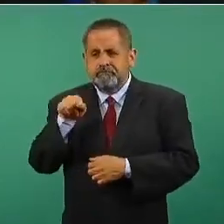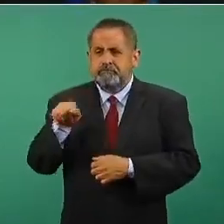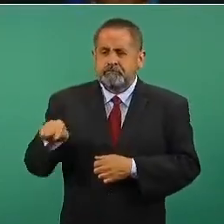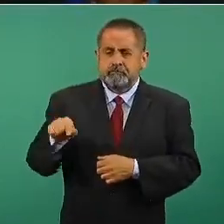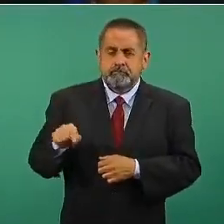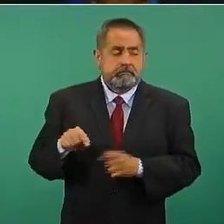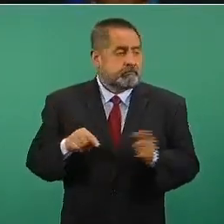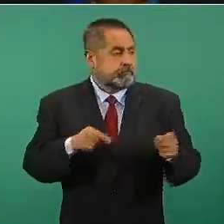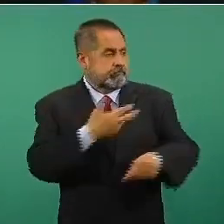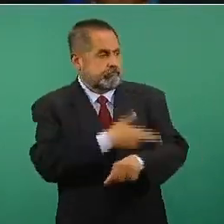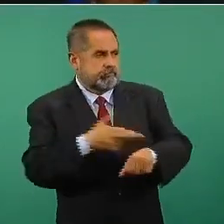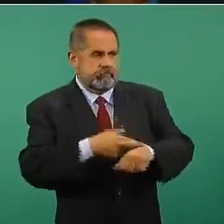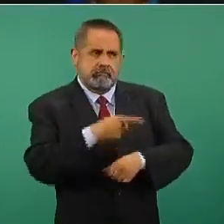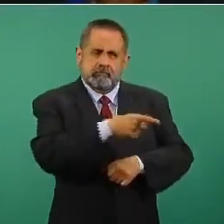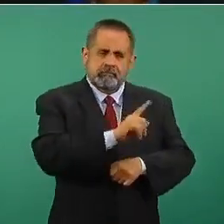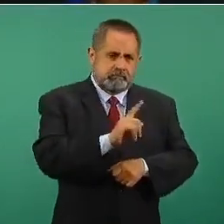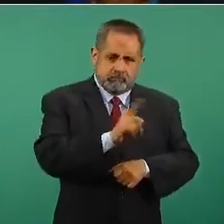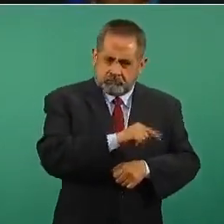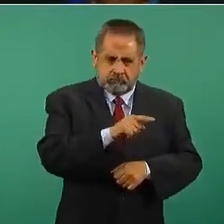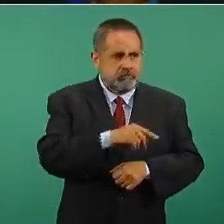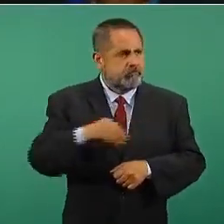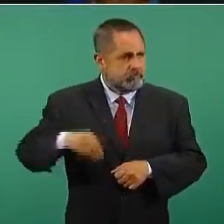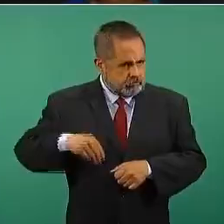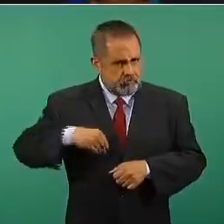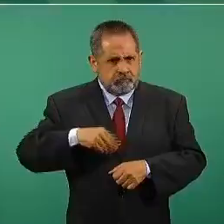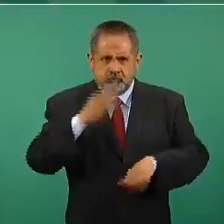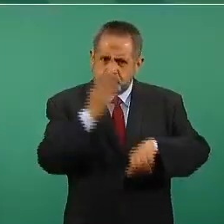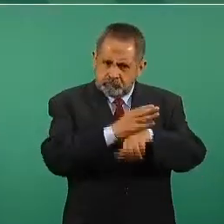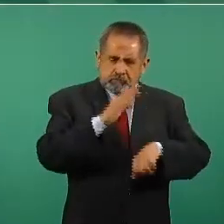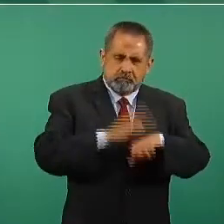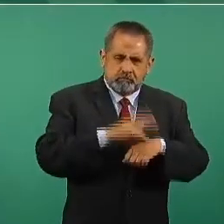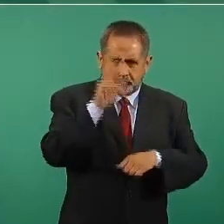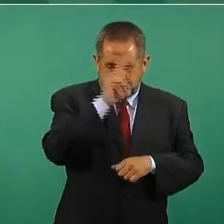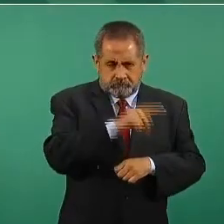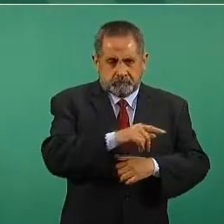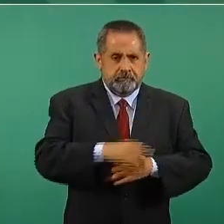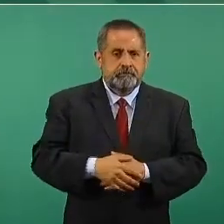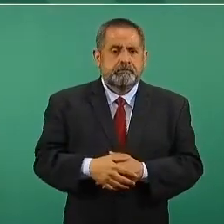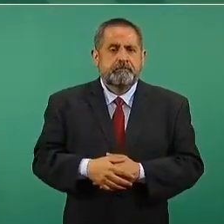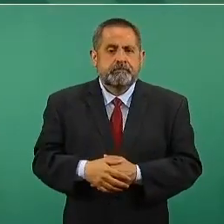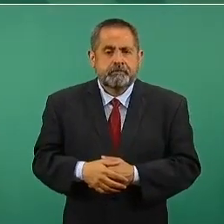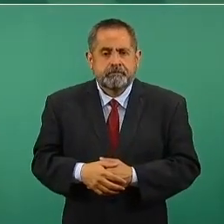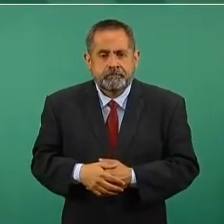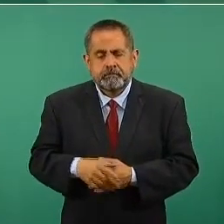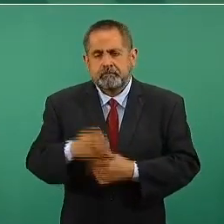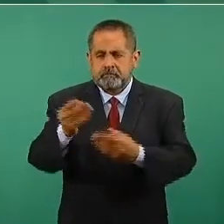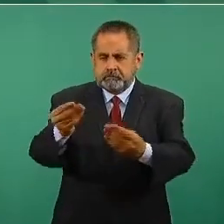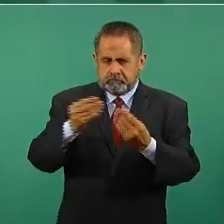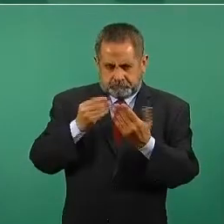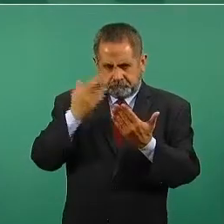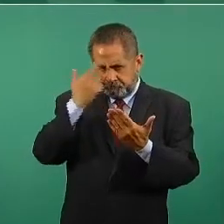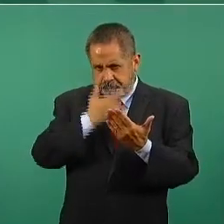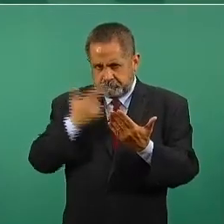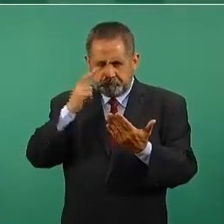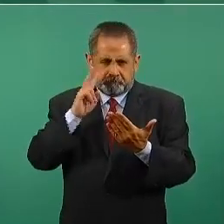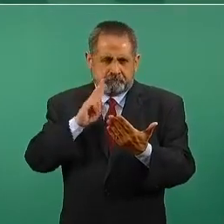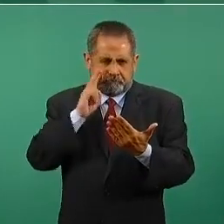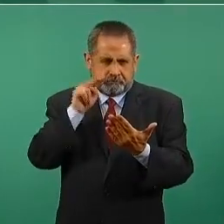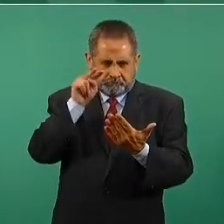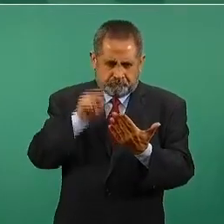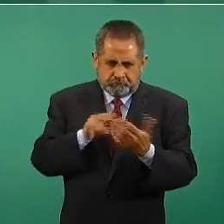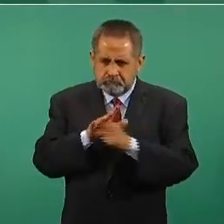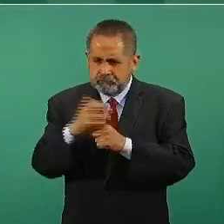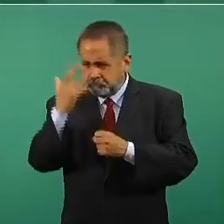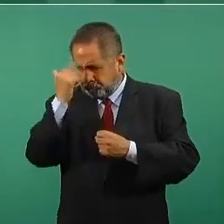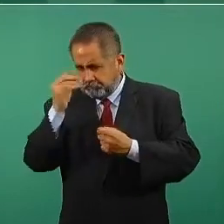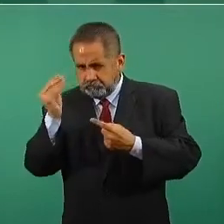forma en la que están procesando actualmente a su agresor. ¿Eso se podría? Bueno, puedo revisar el caso con mucho gusto, los